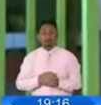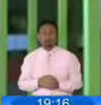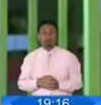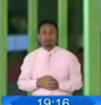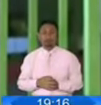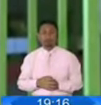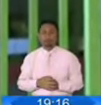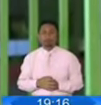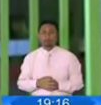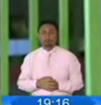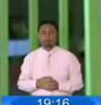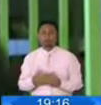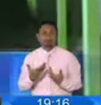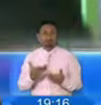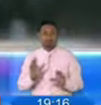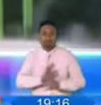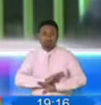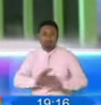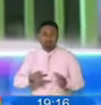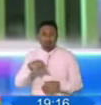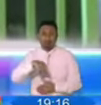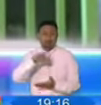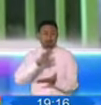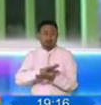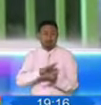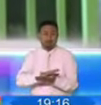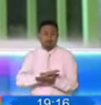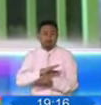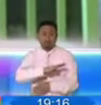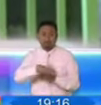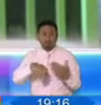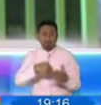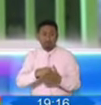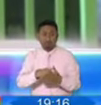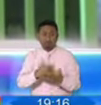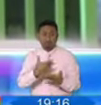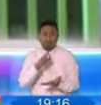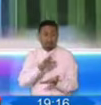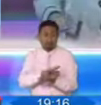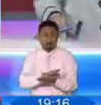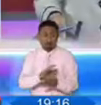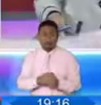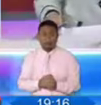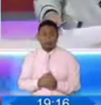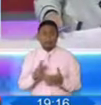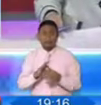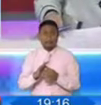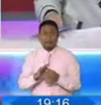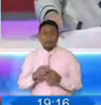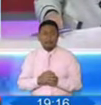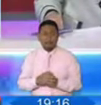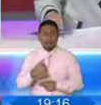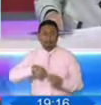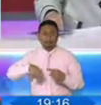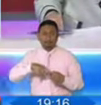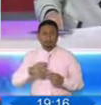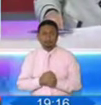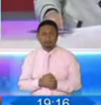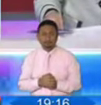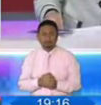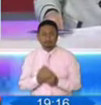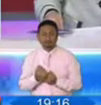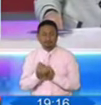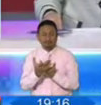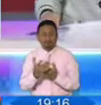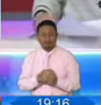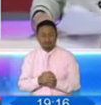País. No ha pasado nada, es aquí por lo menos todo se encuentra tranquilo. Compañeras, nosotros regresamos con más